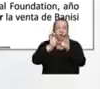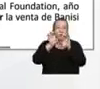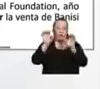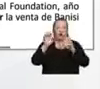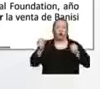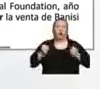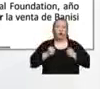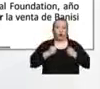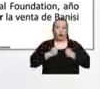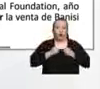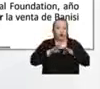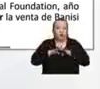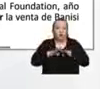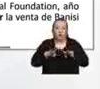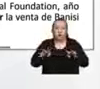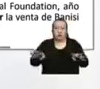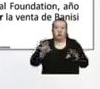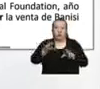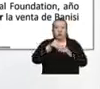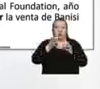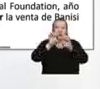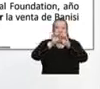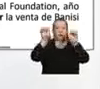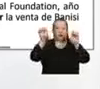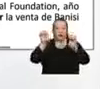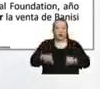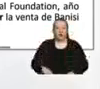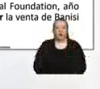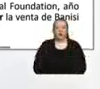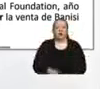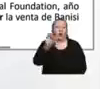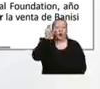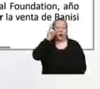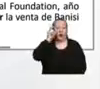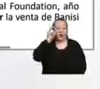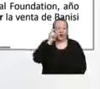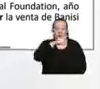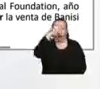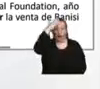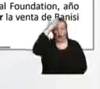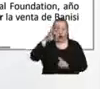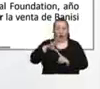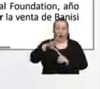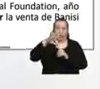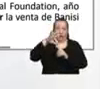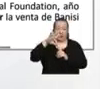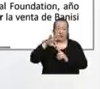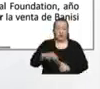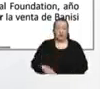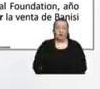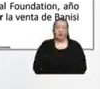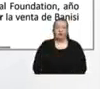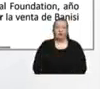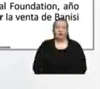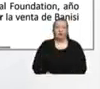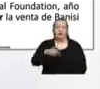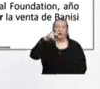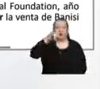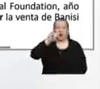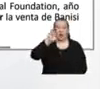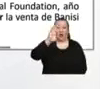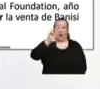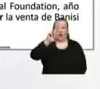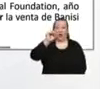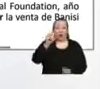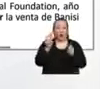es un entramado de empresas pero al final 10 pero ver si es que guillermo lasso pongamos nuestra cabeza está comprobado pietro ver silla y elmo lazo como